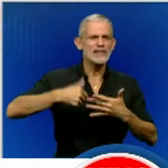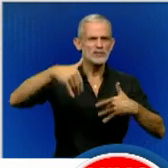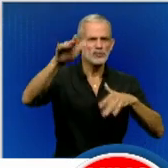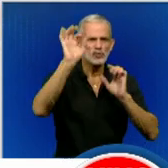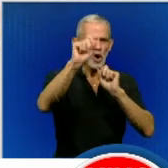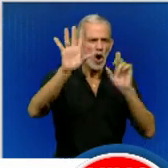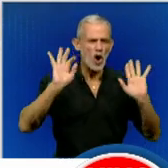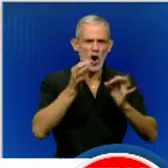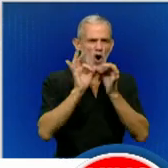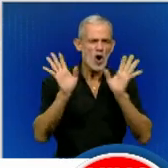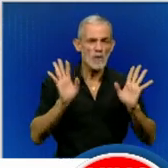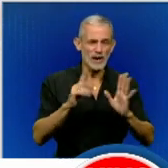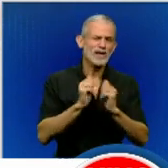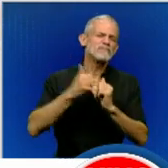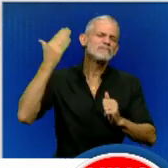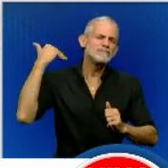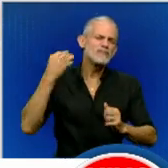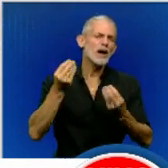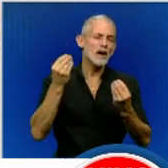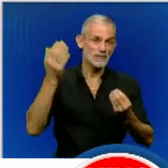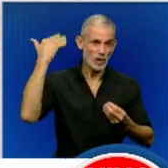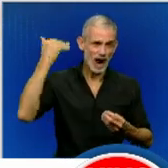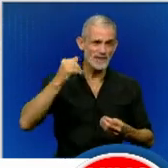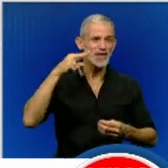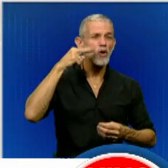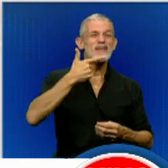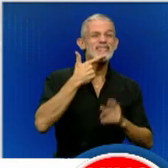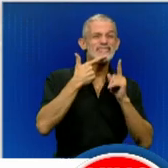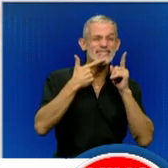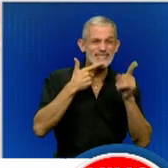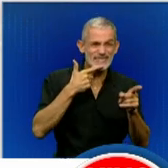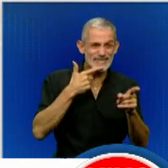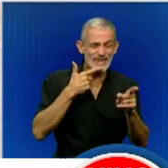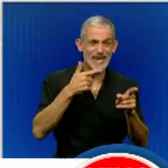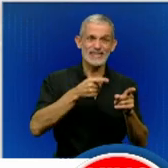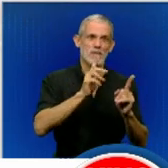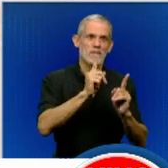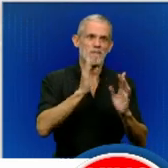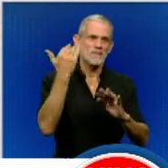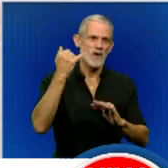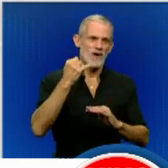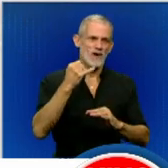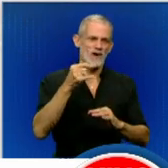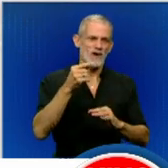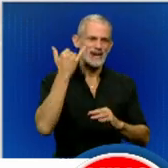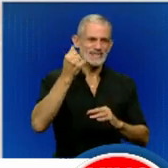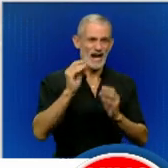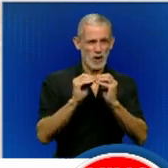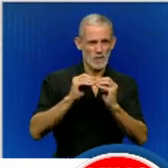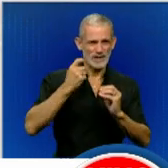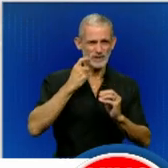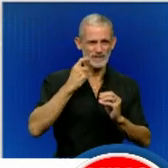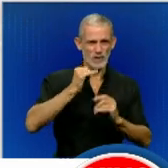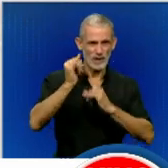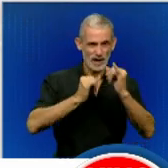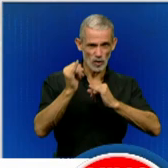si hacemos historia que lo que pasó en ese consenso de 2017 como también lo manifestaba el compañero de san luís